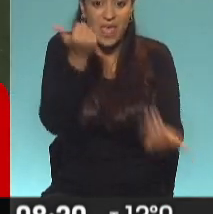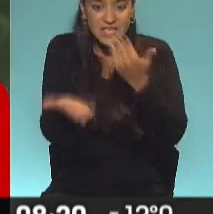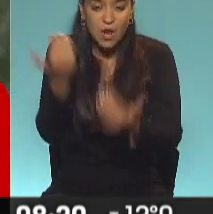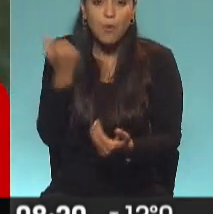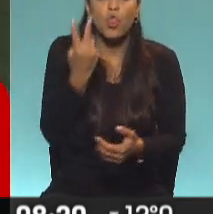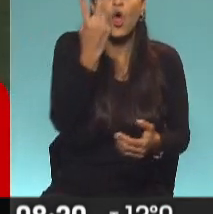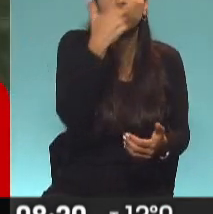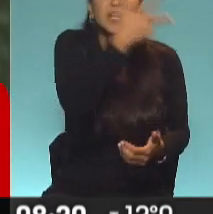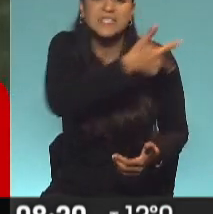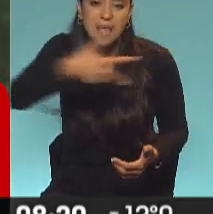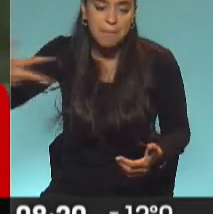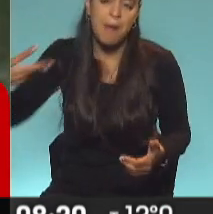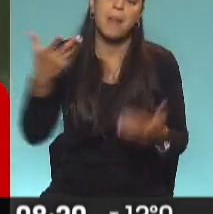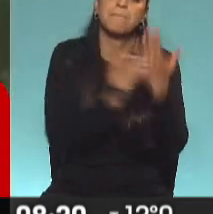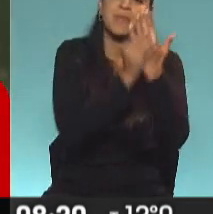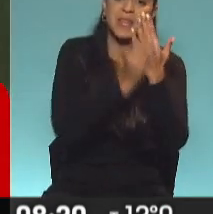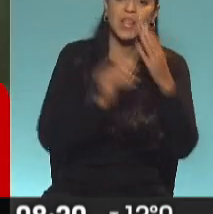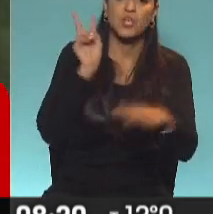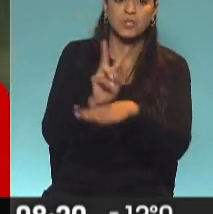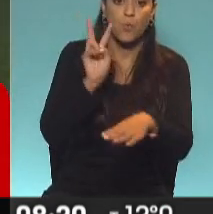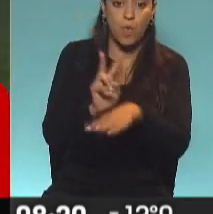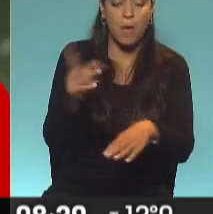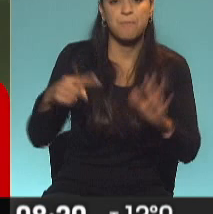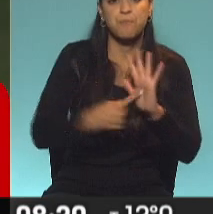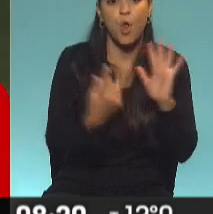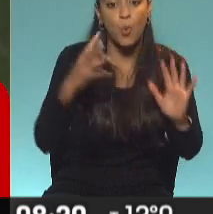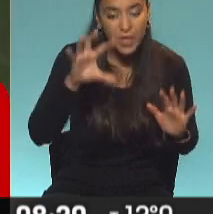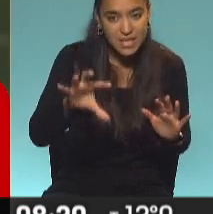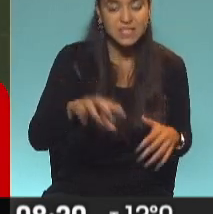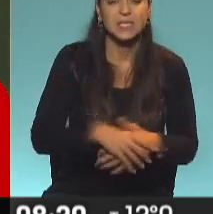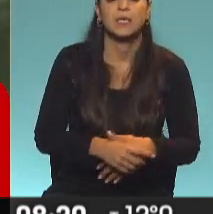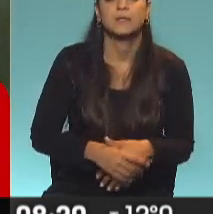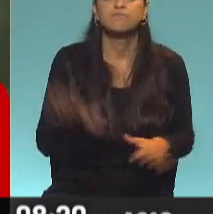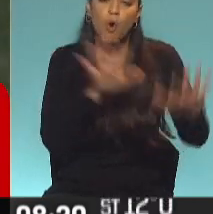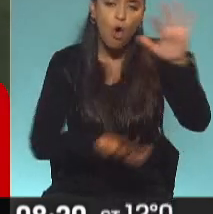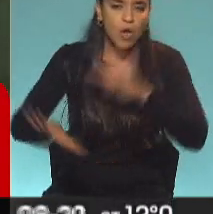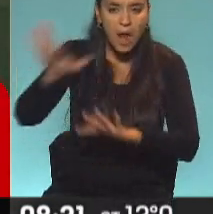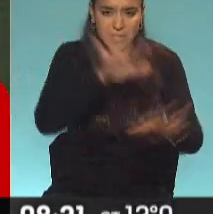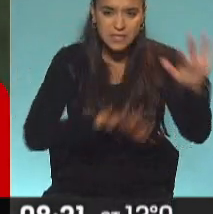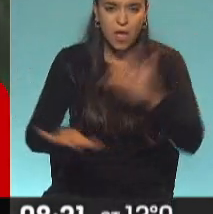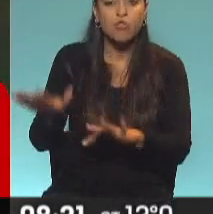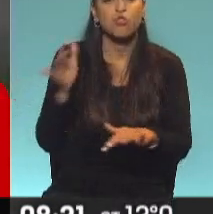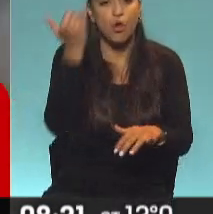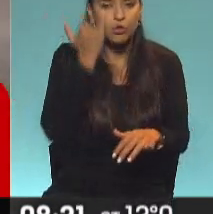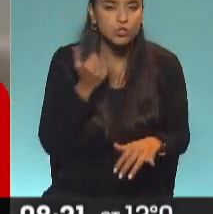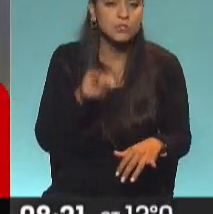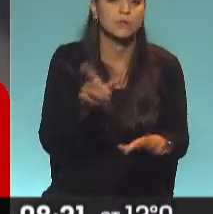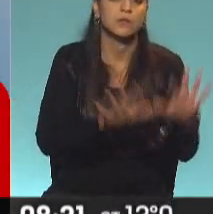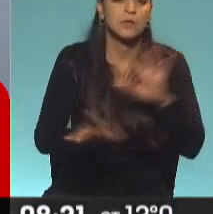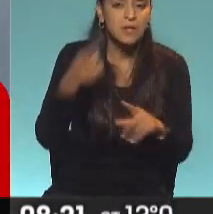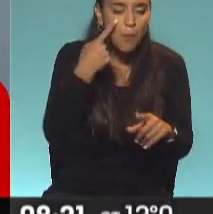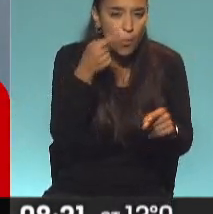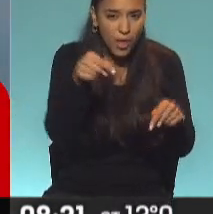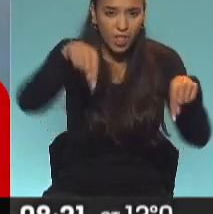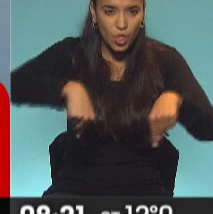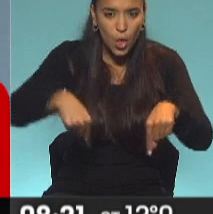3 semanas el Ministerio de Seguridad de la provincia estaba organizando los distintos cuerpos especiales. Vemos cómo